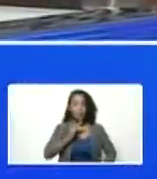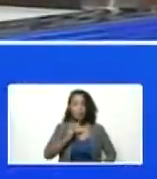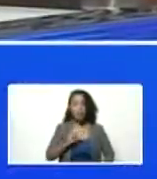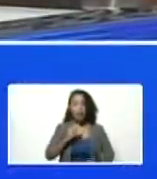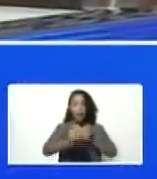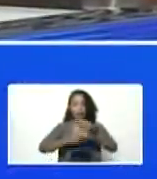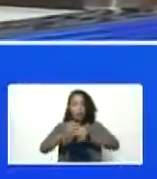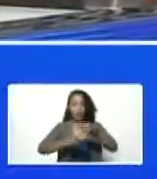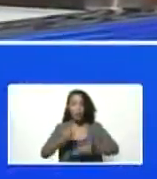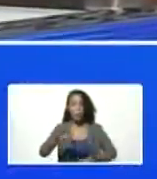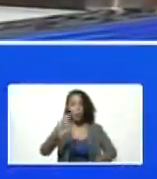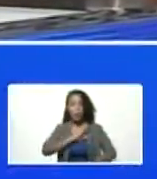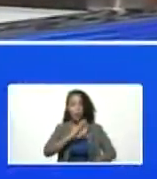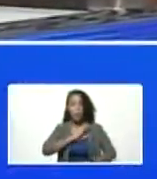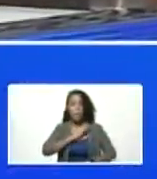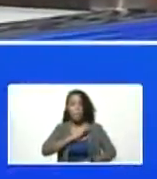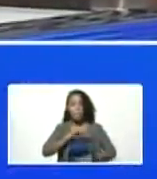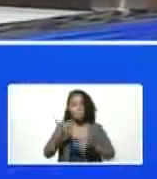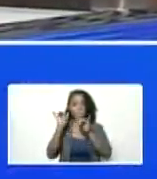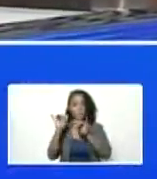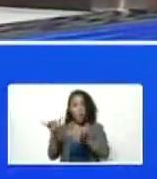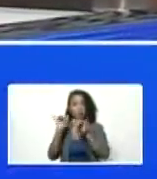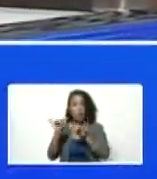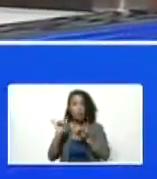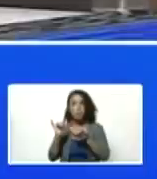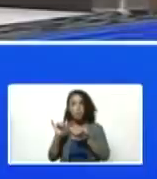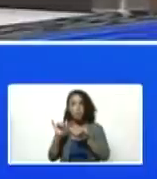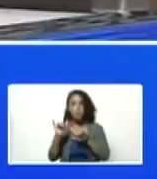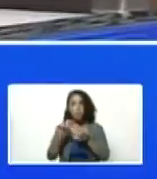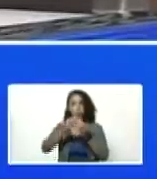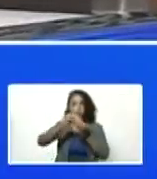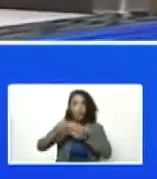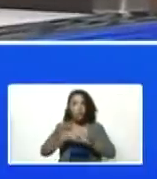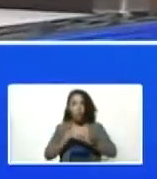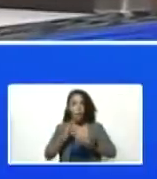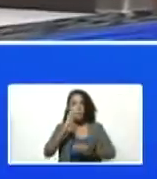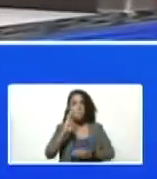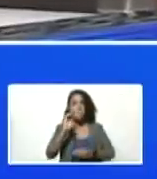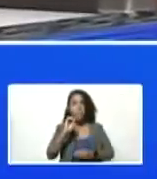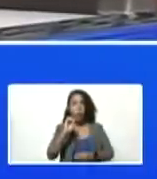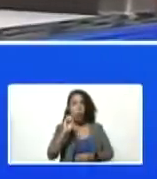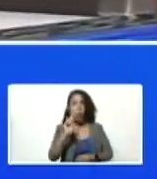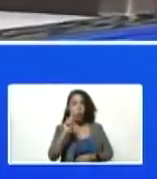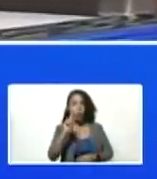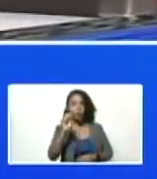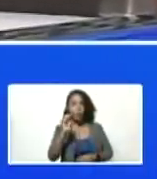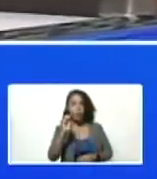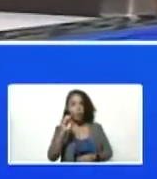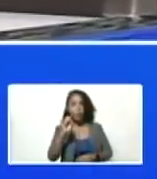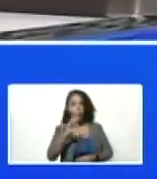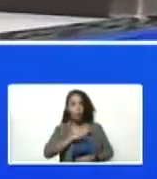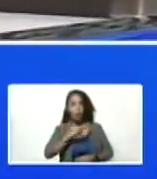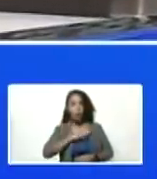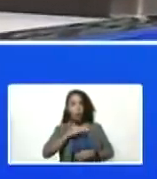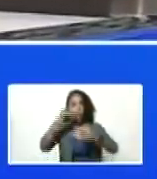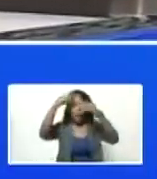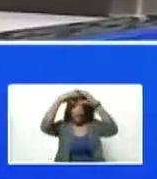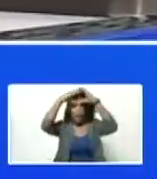elaborados por el mismo armero Boutet, de Napoleón